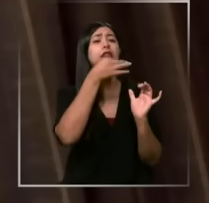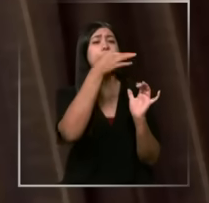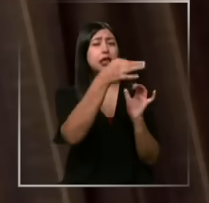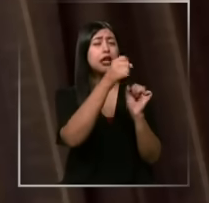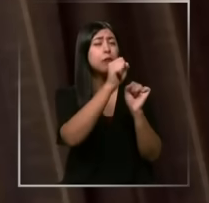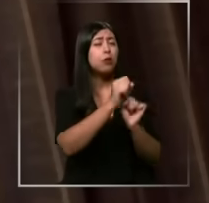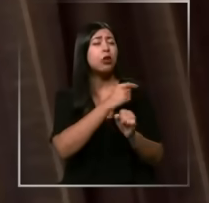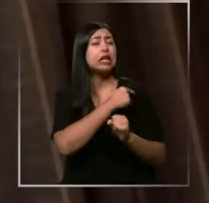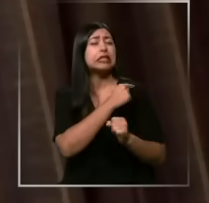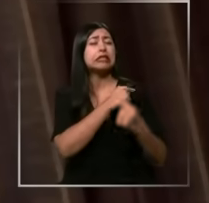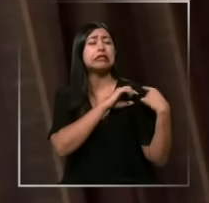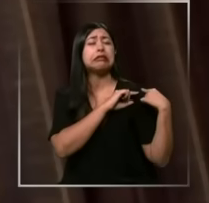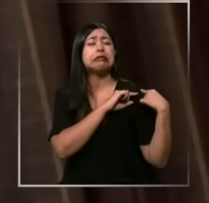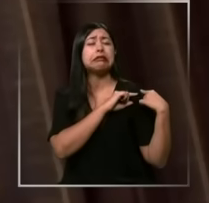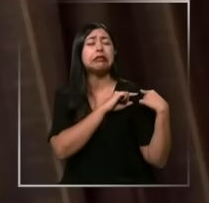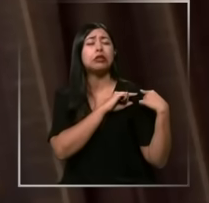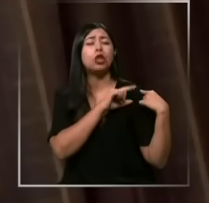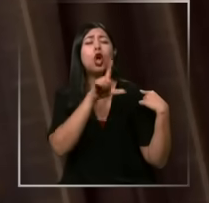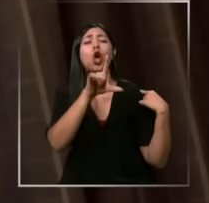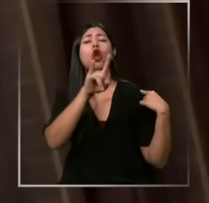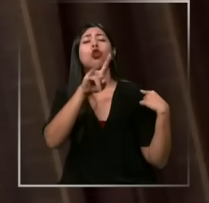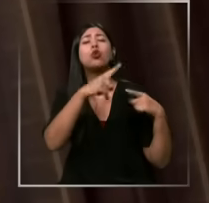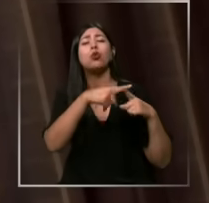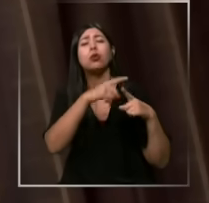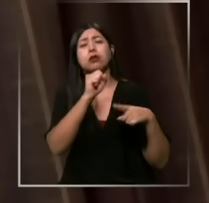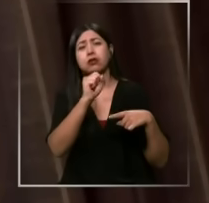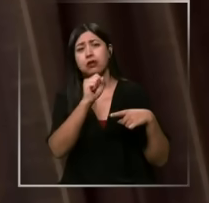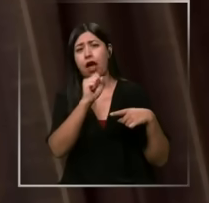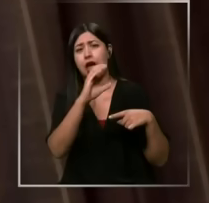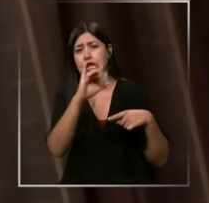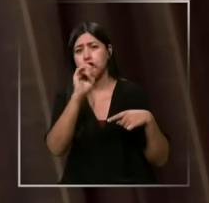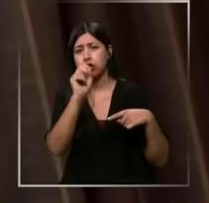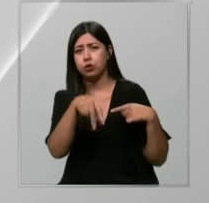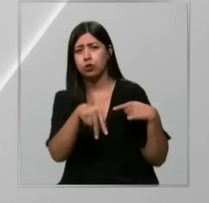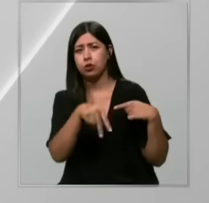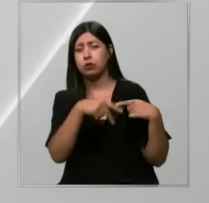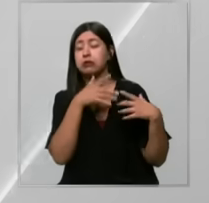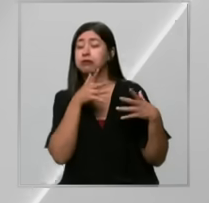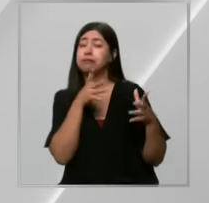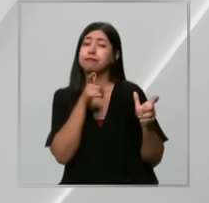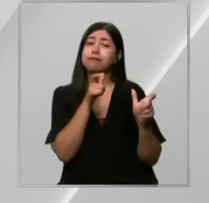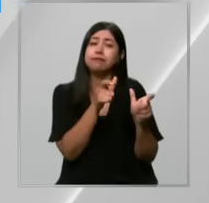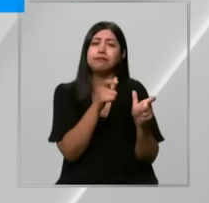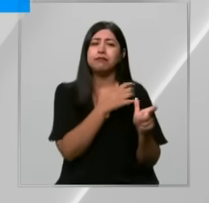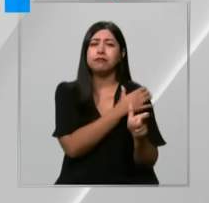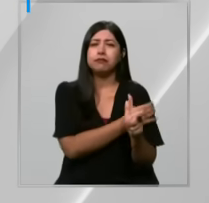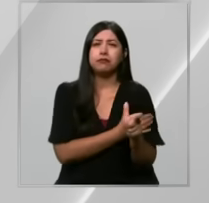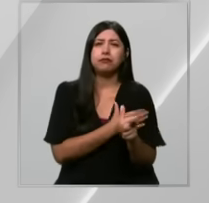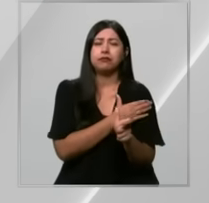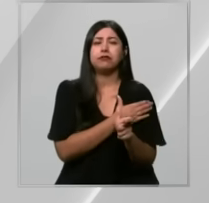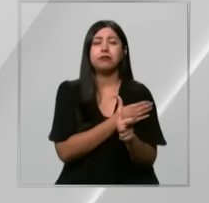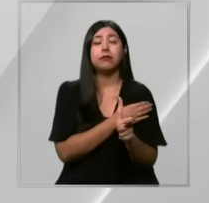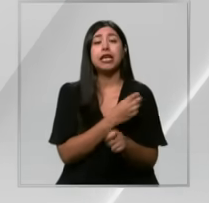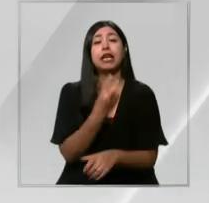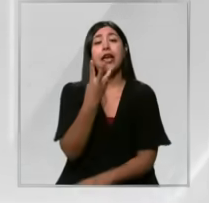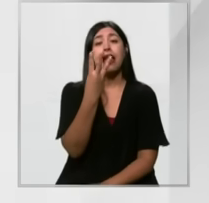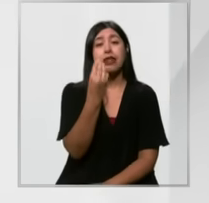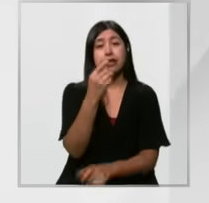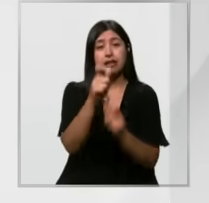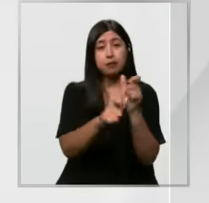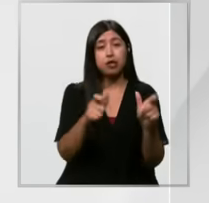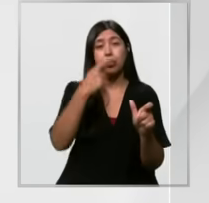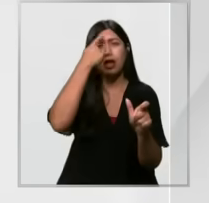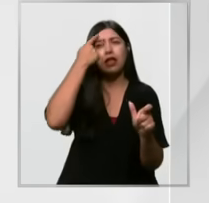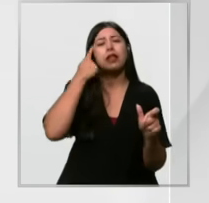tenga luxado el hombro, así que contenerlo. De los lesionados, 13 fueron trasladados al